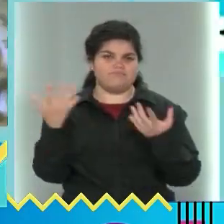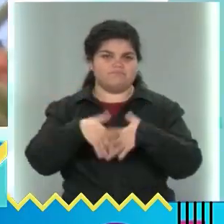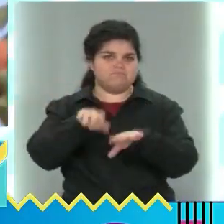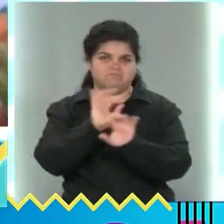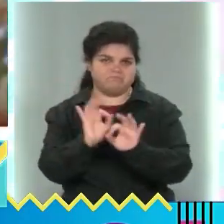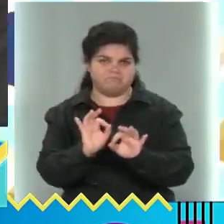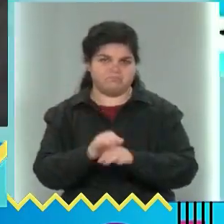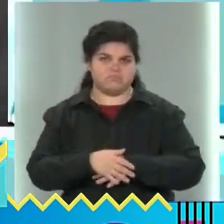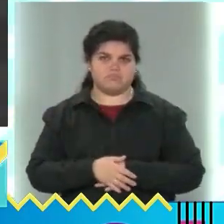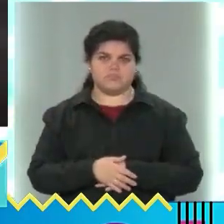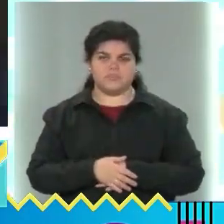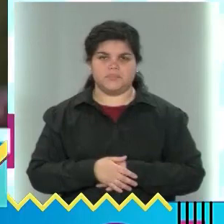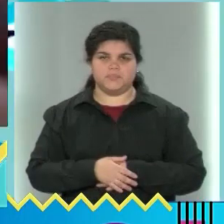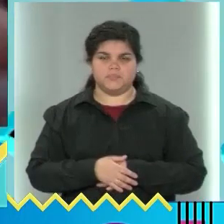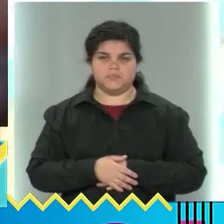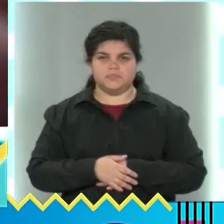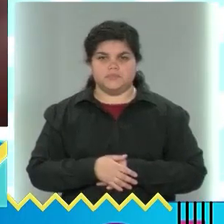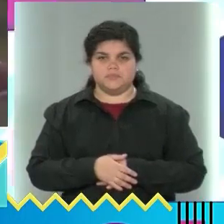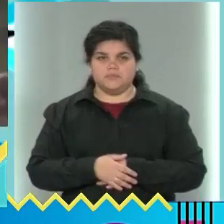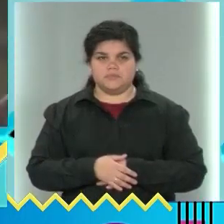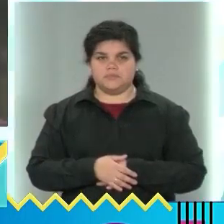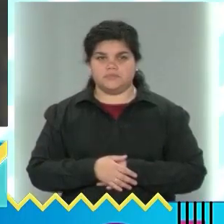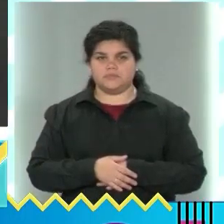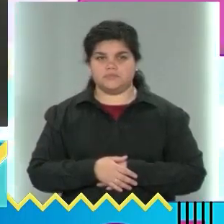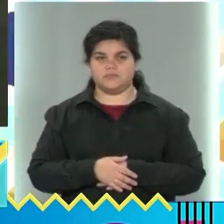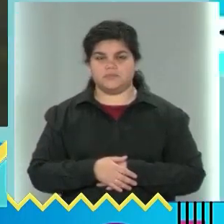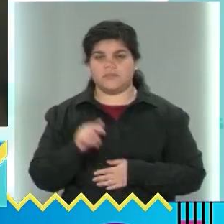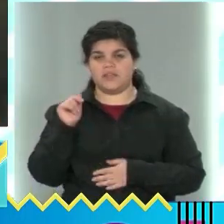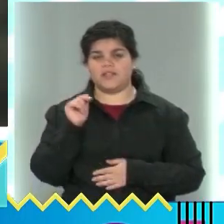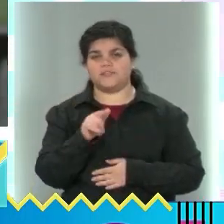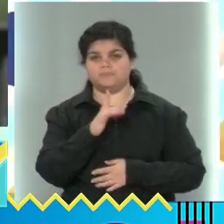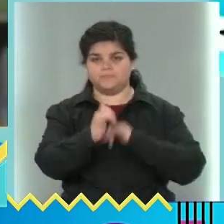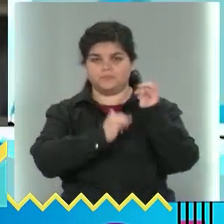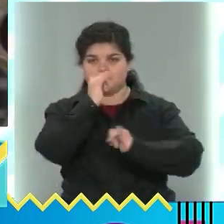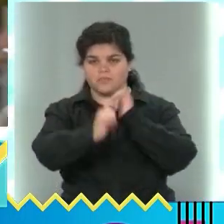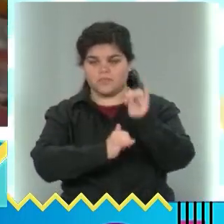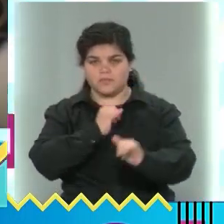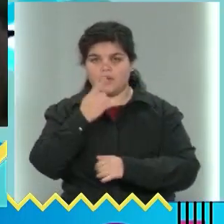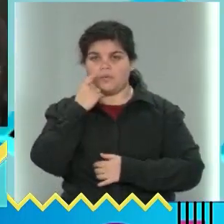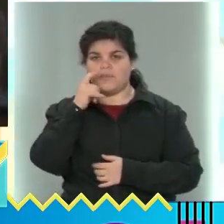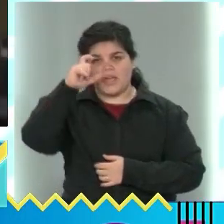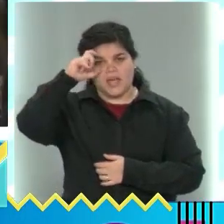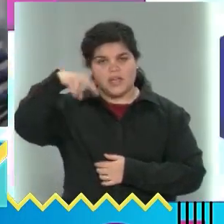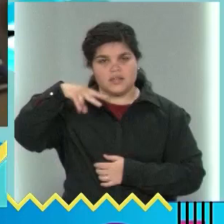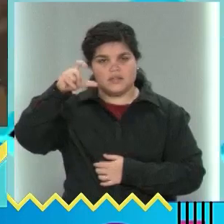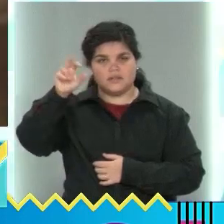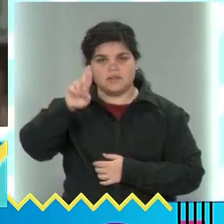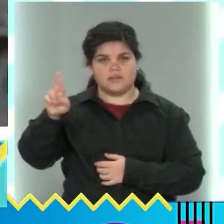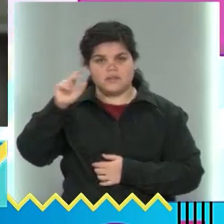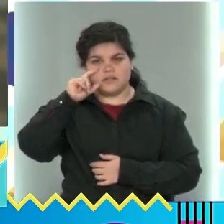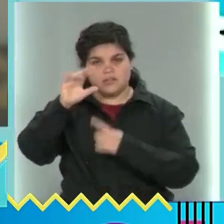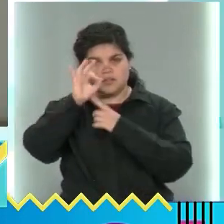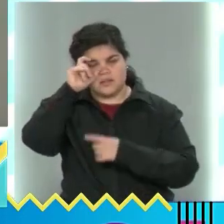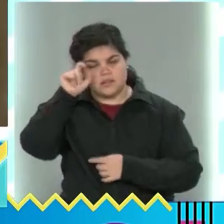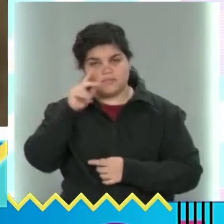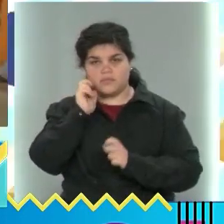Entonces, a lo de Enrique yo le tengo que decir que para nosotros, desde el punto